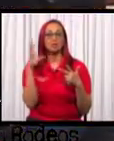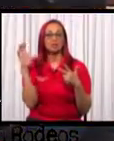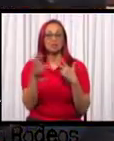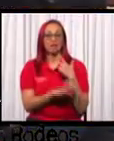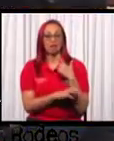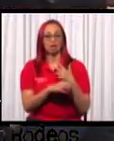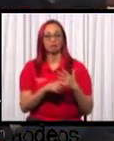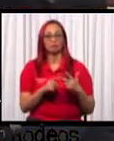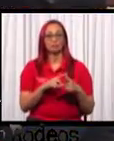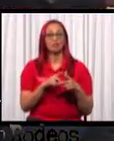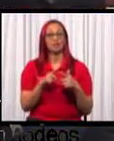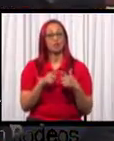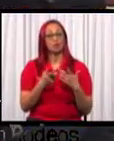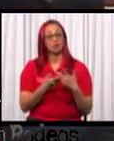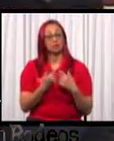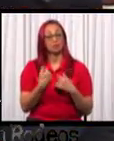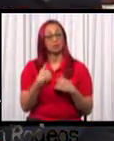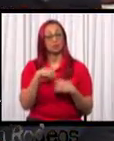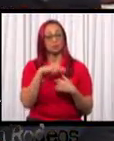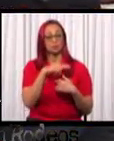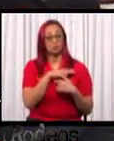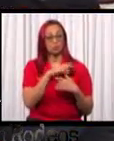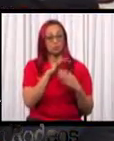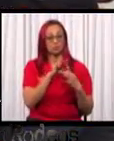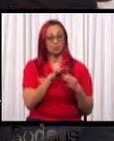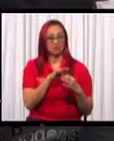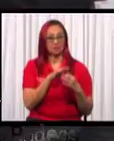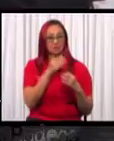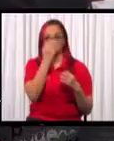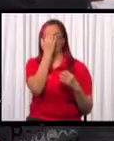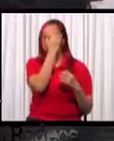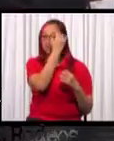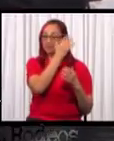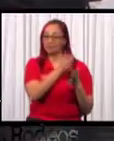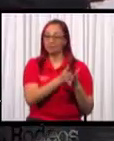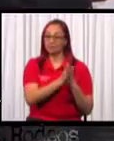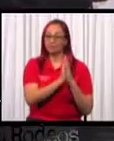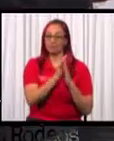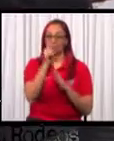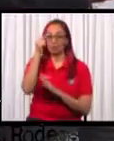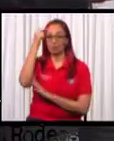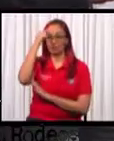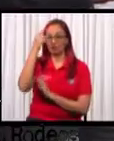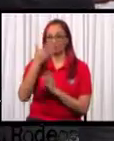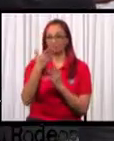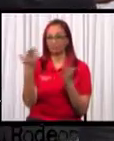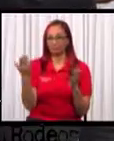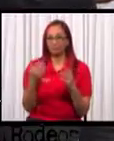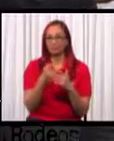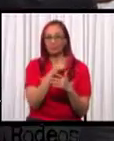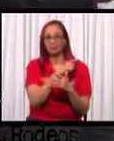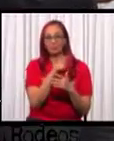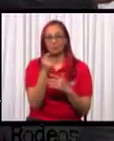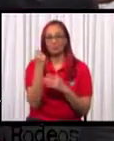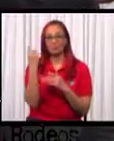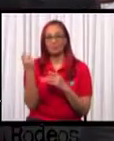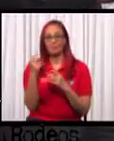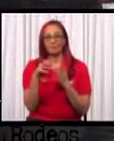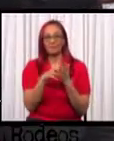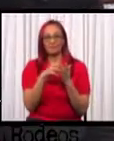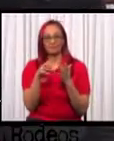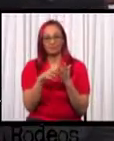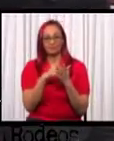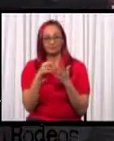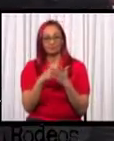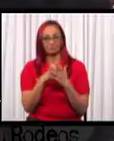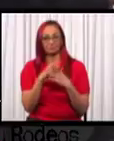Entonces, nosotros aquí lo que hemos solicitado al gobierno es que este faltante de arroz entre